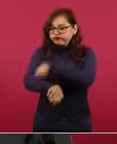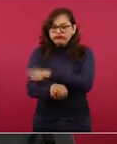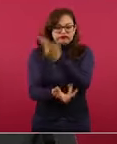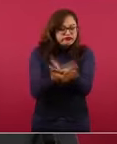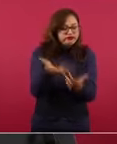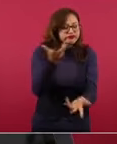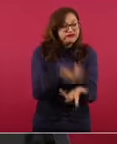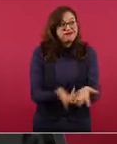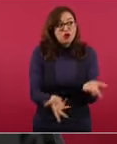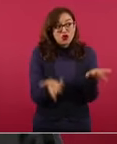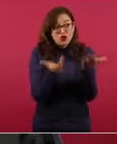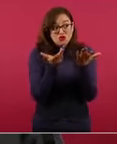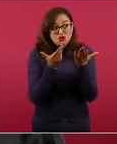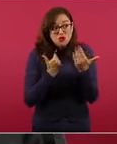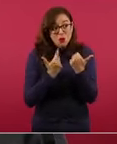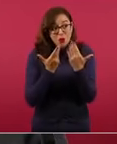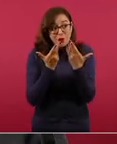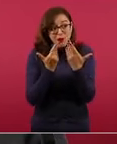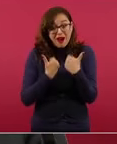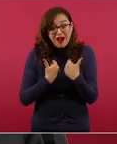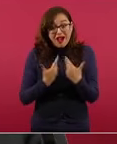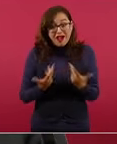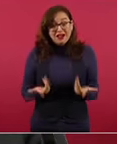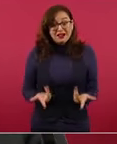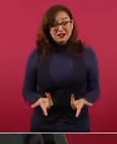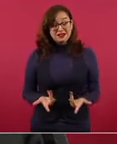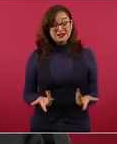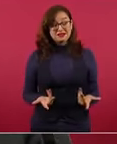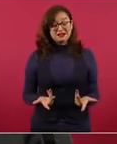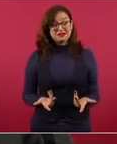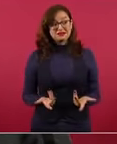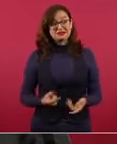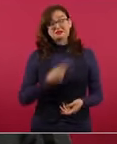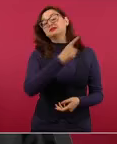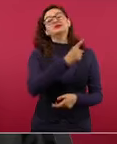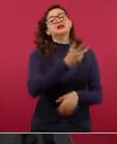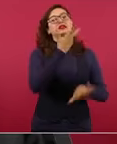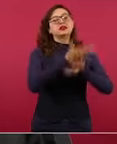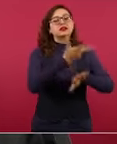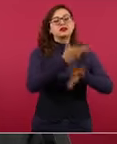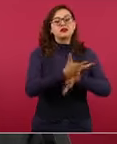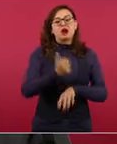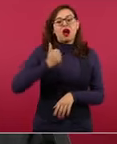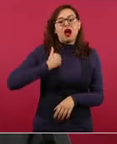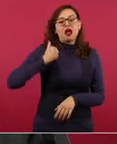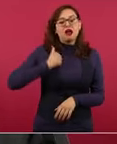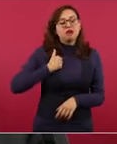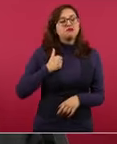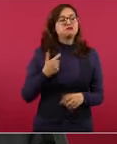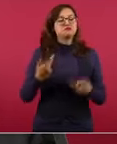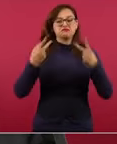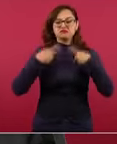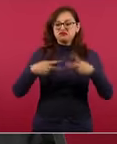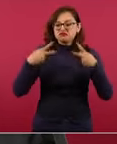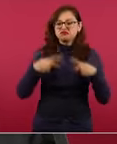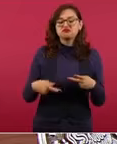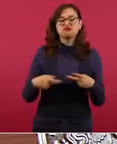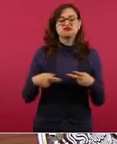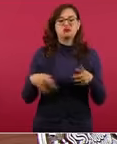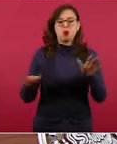no hay todo ese trabajo ni en eeuu ni canadá para